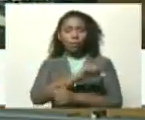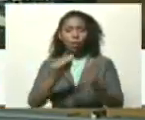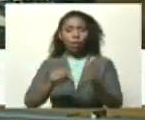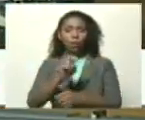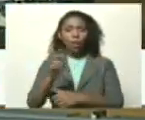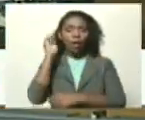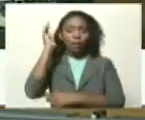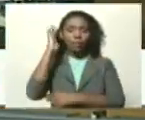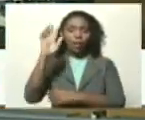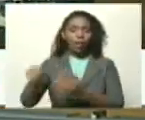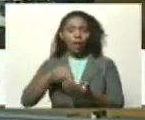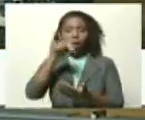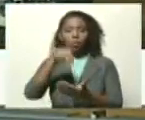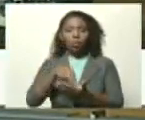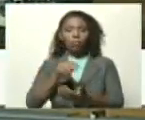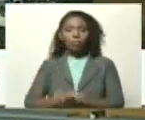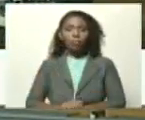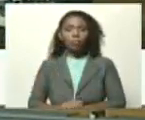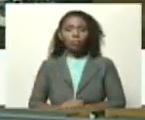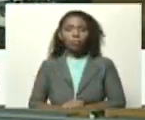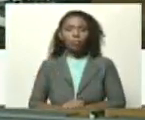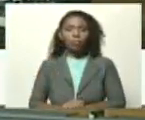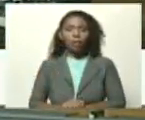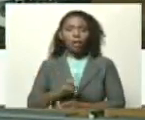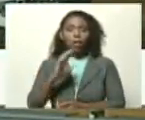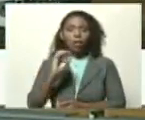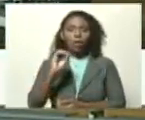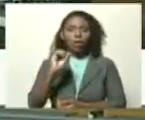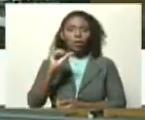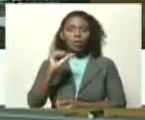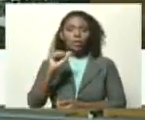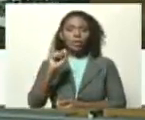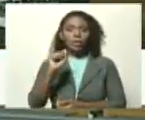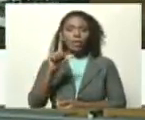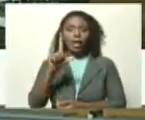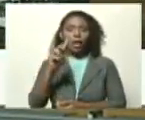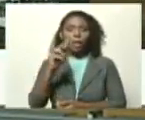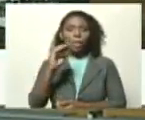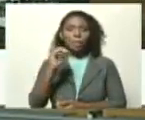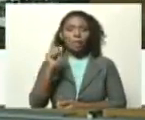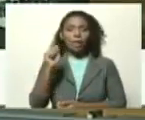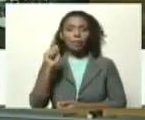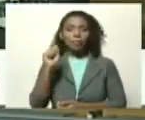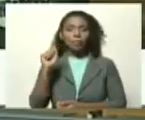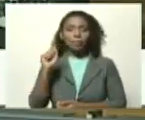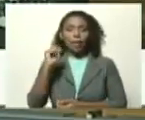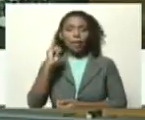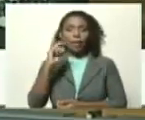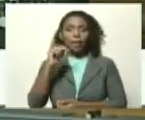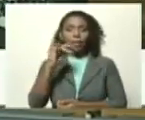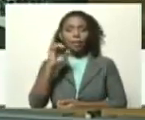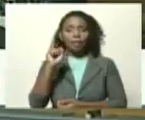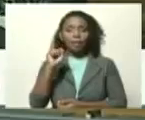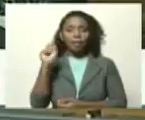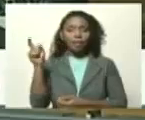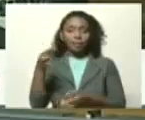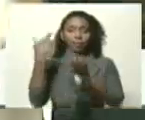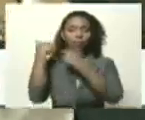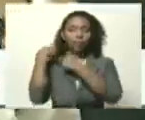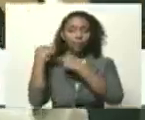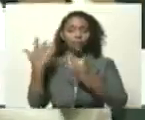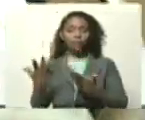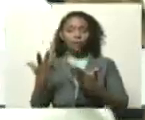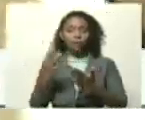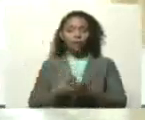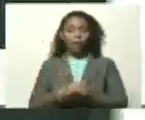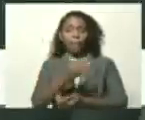de la Asamblea Nacional, Rosalba Gil Pacheco, e Inti Alejandra Hinojosa, a cargo